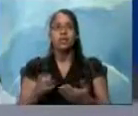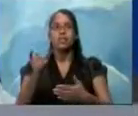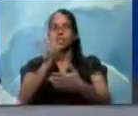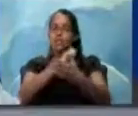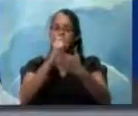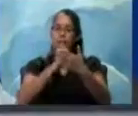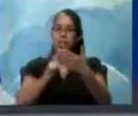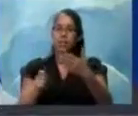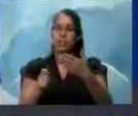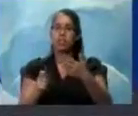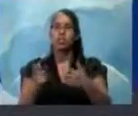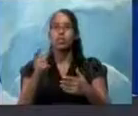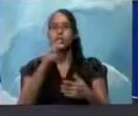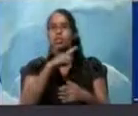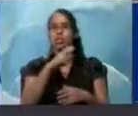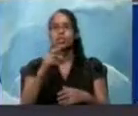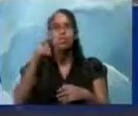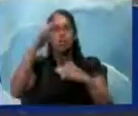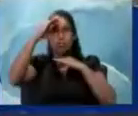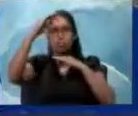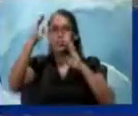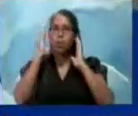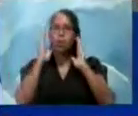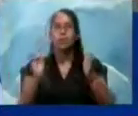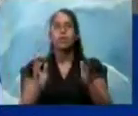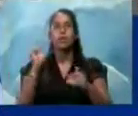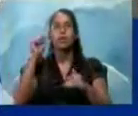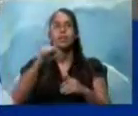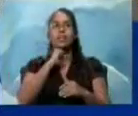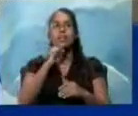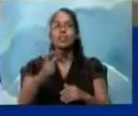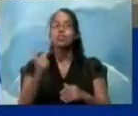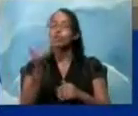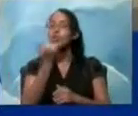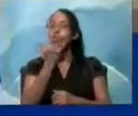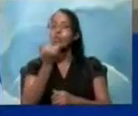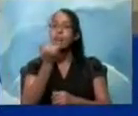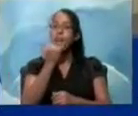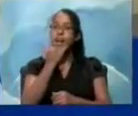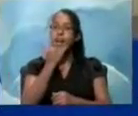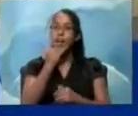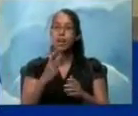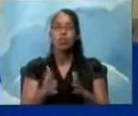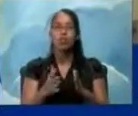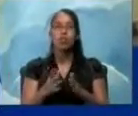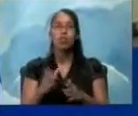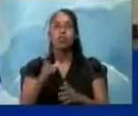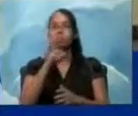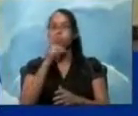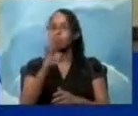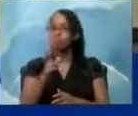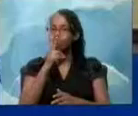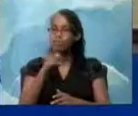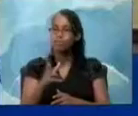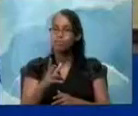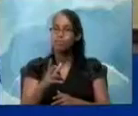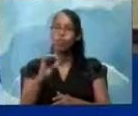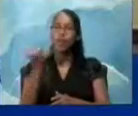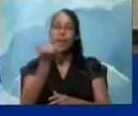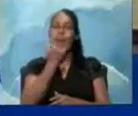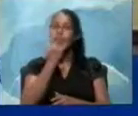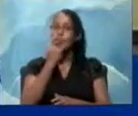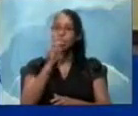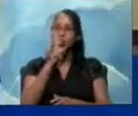título no lo tomamos en cuenta, y eso es un error garrafal. Amén. Es un